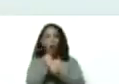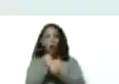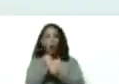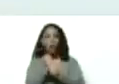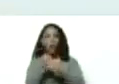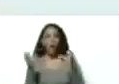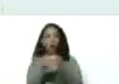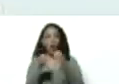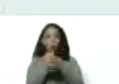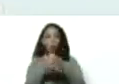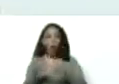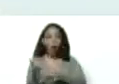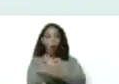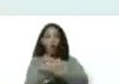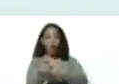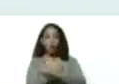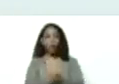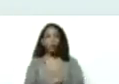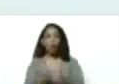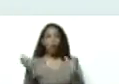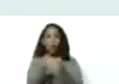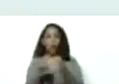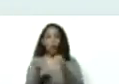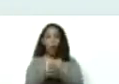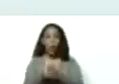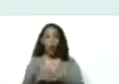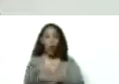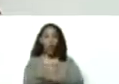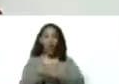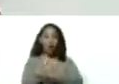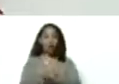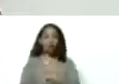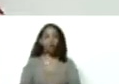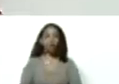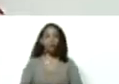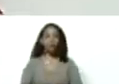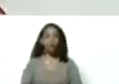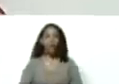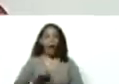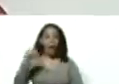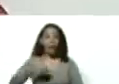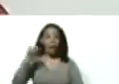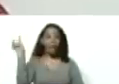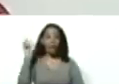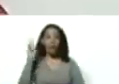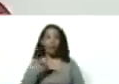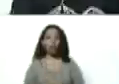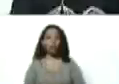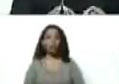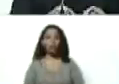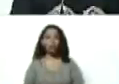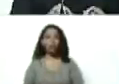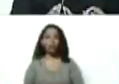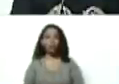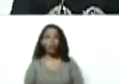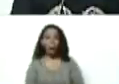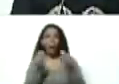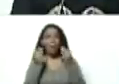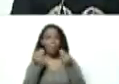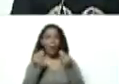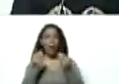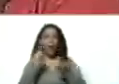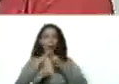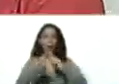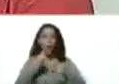partido de gobierno, de partido gobernante en Venezuela para que las cosas